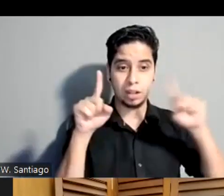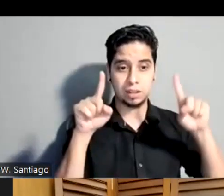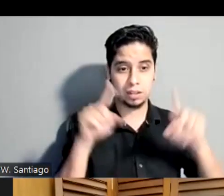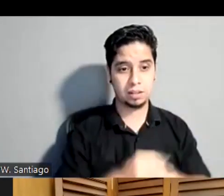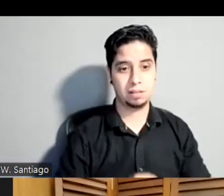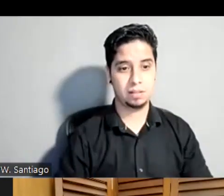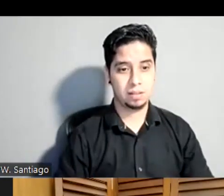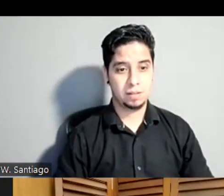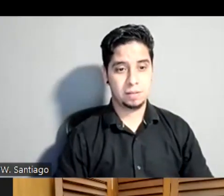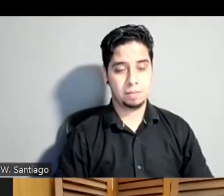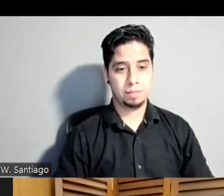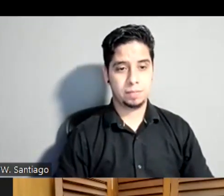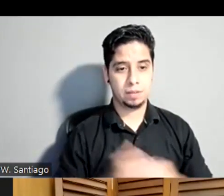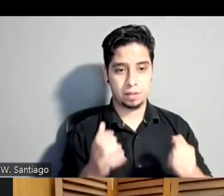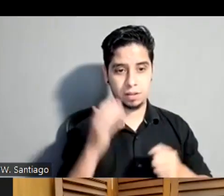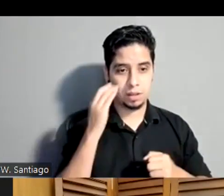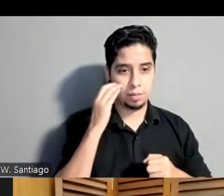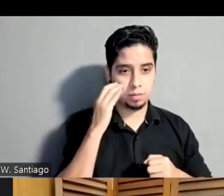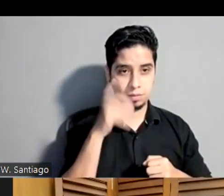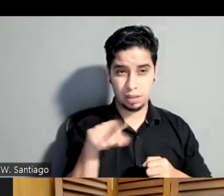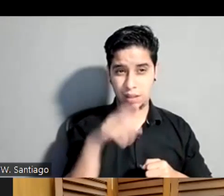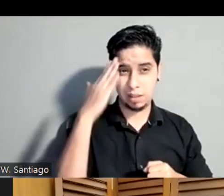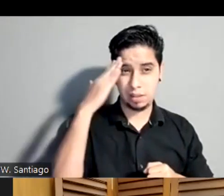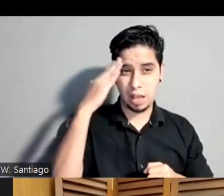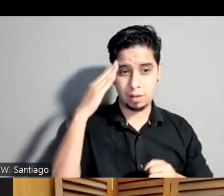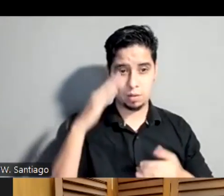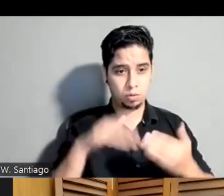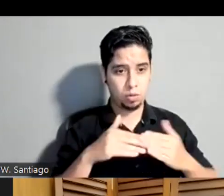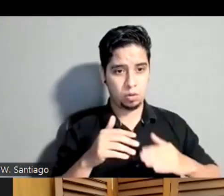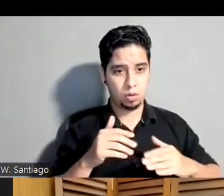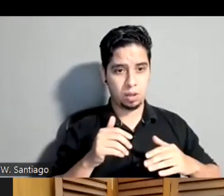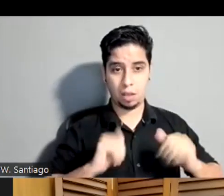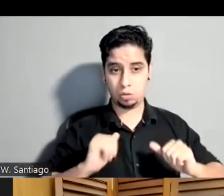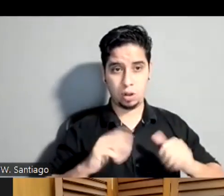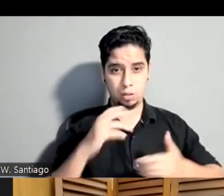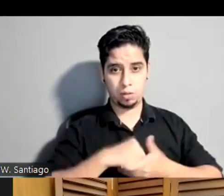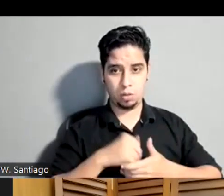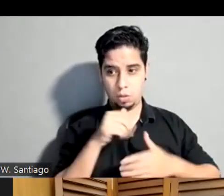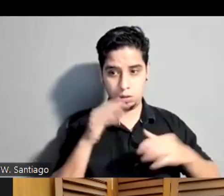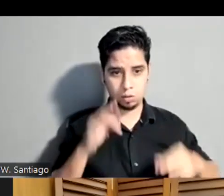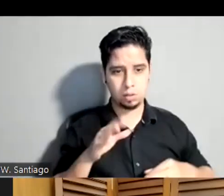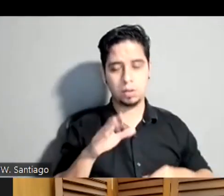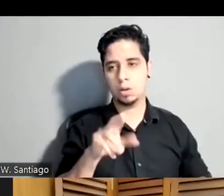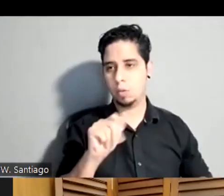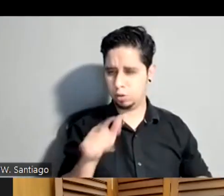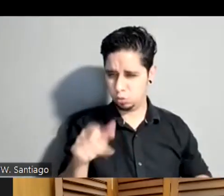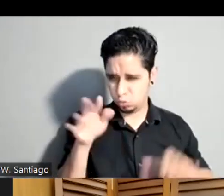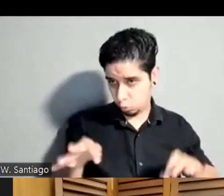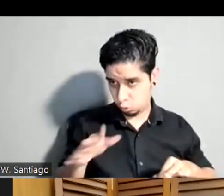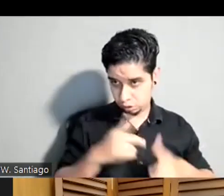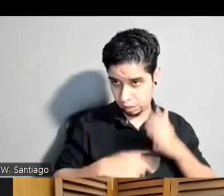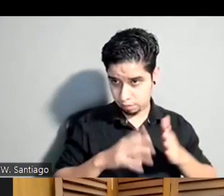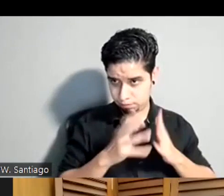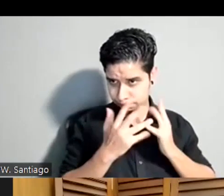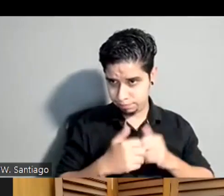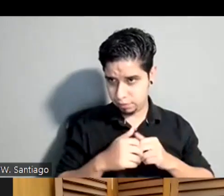Sí, y quiero que sepan, obviamente ustedes saben que todos los actores somos inseguros, y yo le preguntaba a Roberto, Roberto, ¿tú estás seguro